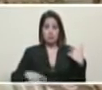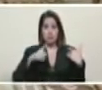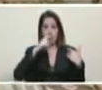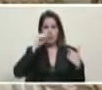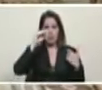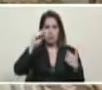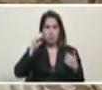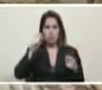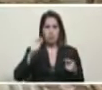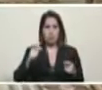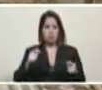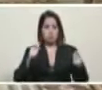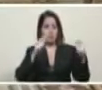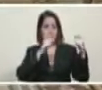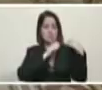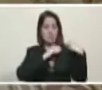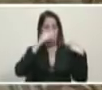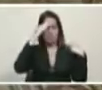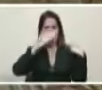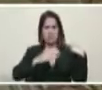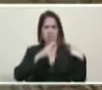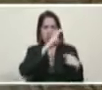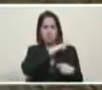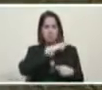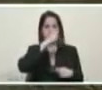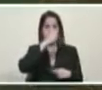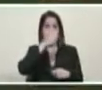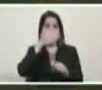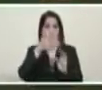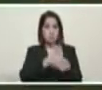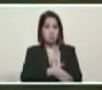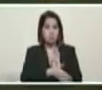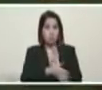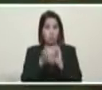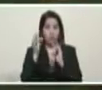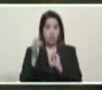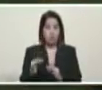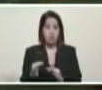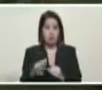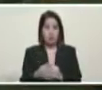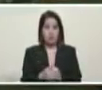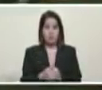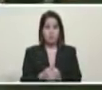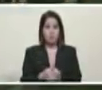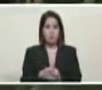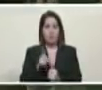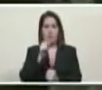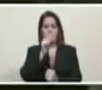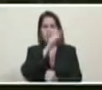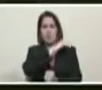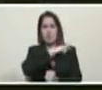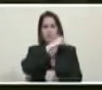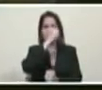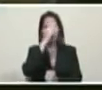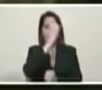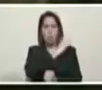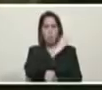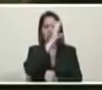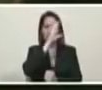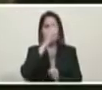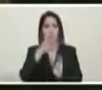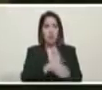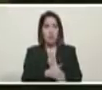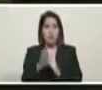hace entrega de la Orden Militar de la Defensa Nacional, grado de oficial, al teniente coronel William Antonio Bastidas